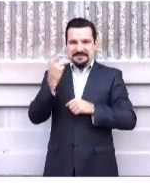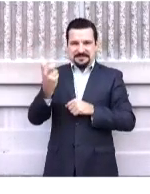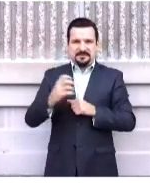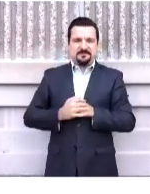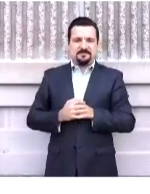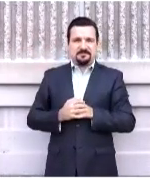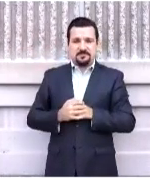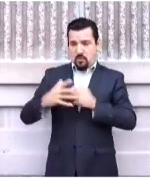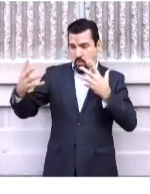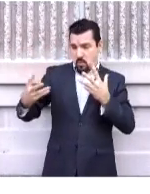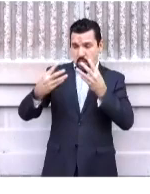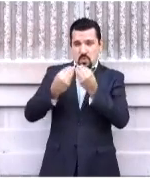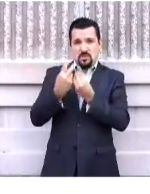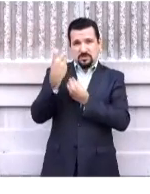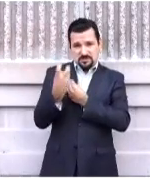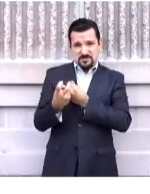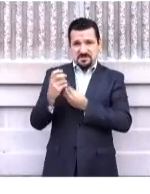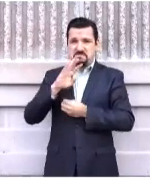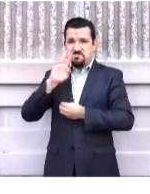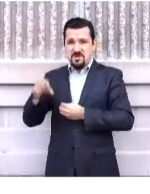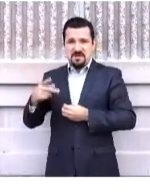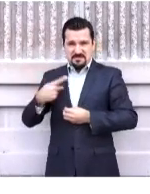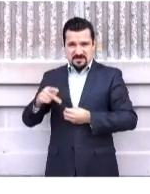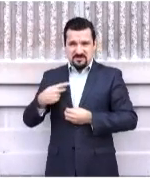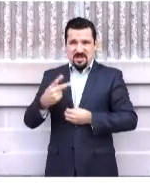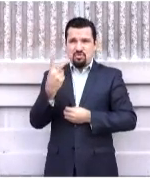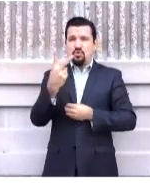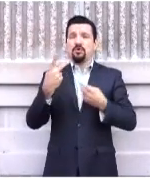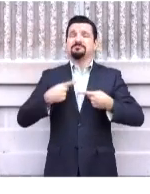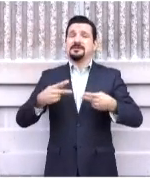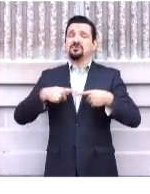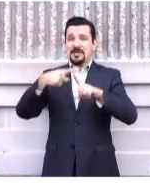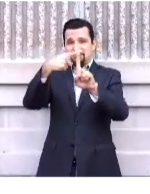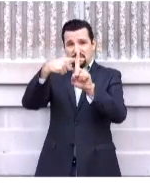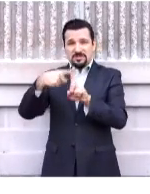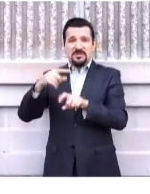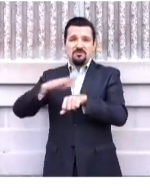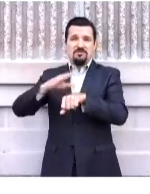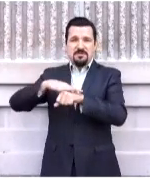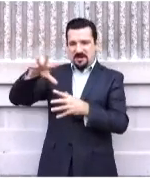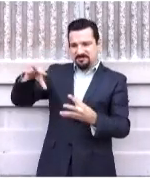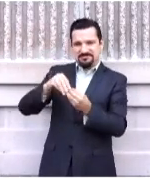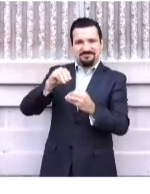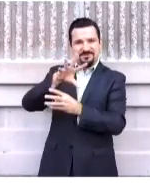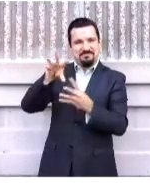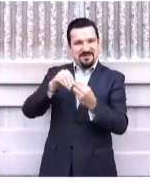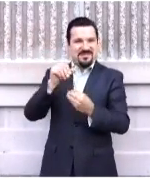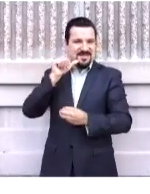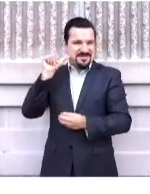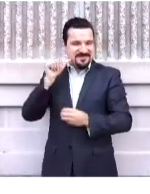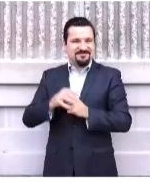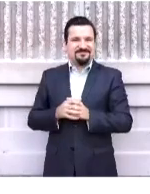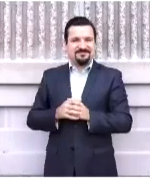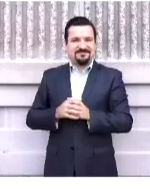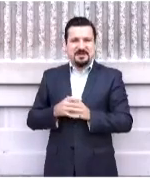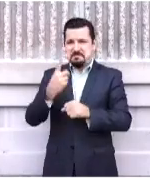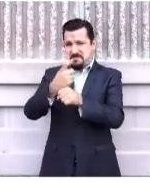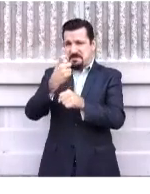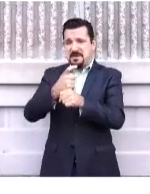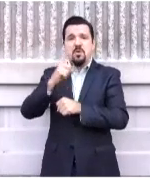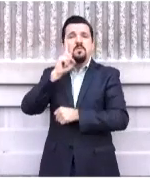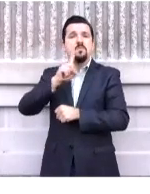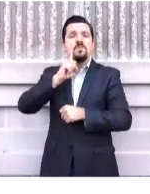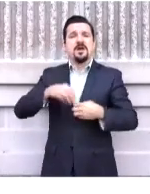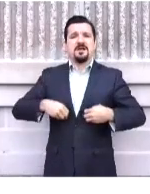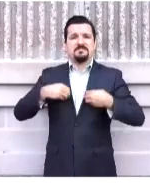Adicionalmente a esta defunción, se confirmaron 2 casos nuevos de COVID-19. El primero en una mujer residente de